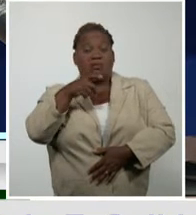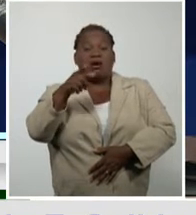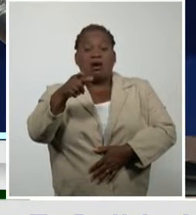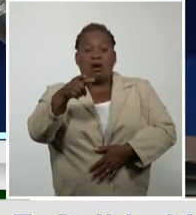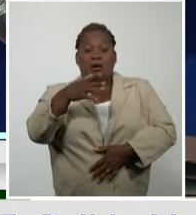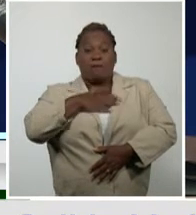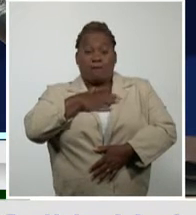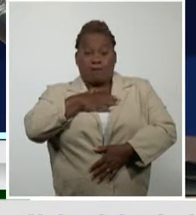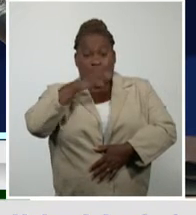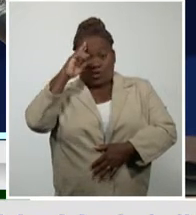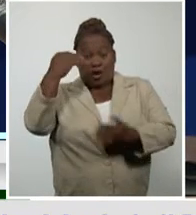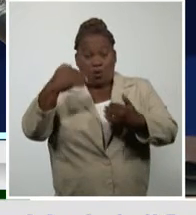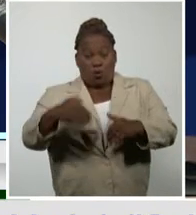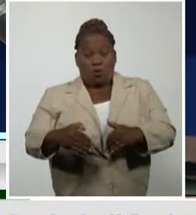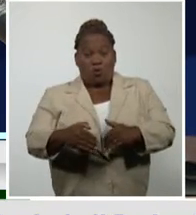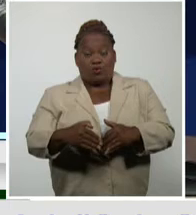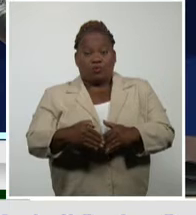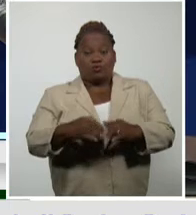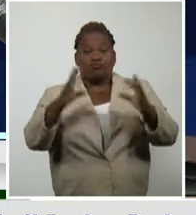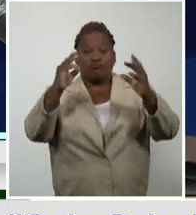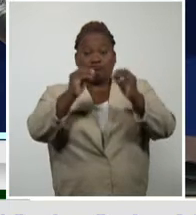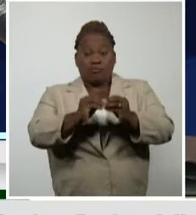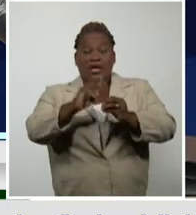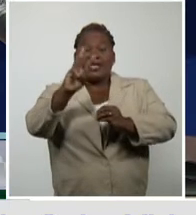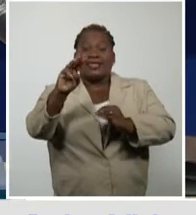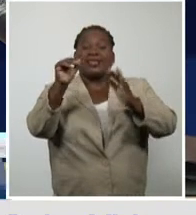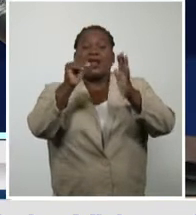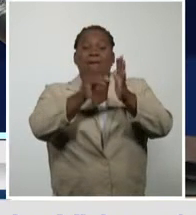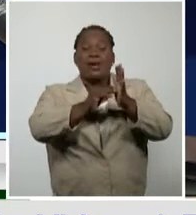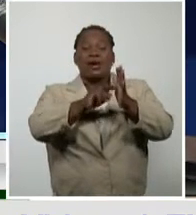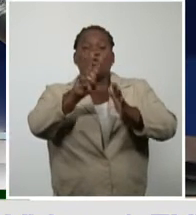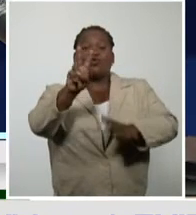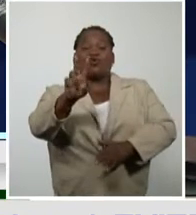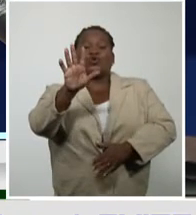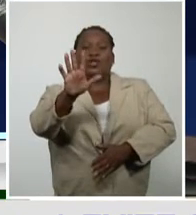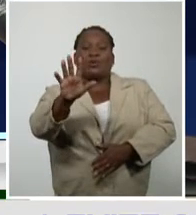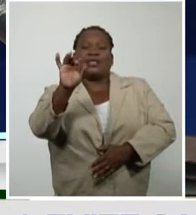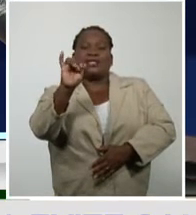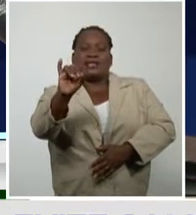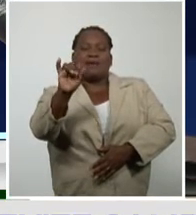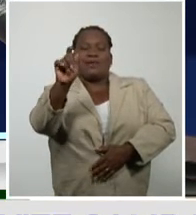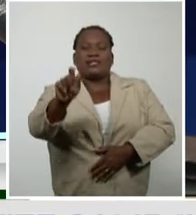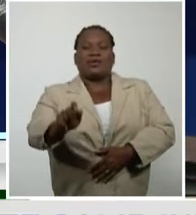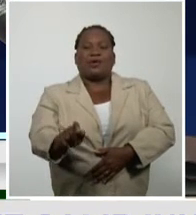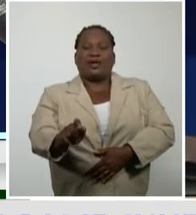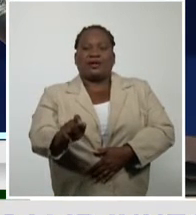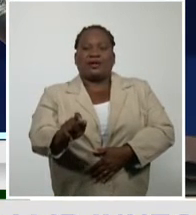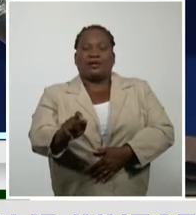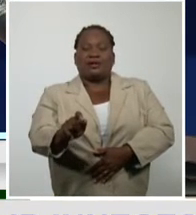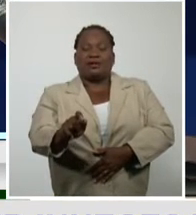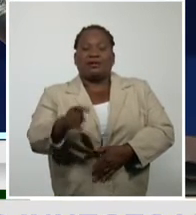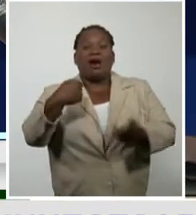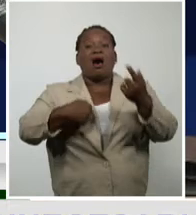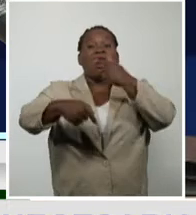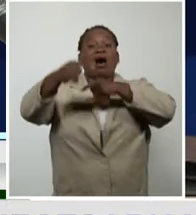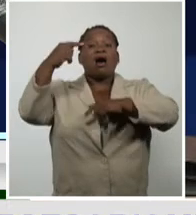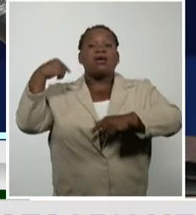salud un total de 3.256 personas. En el día de ayer,